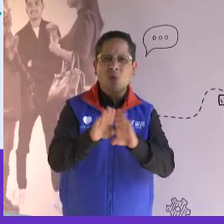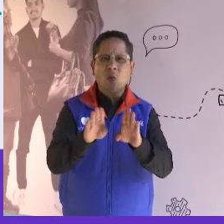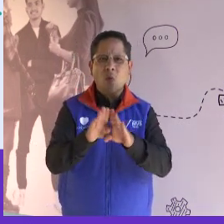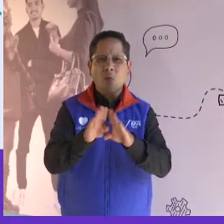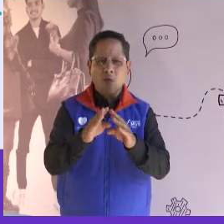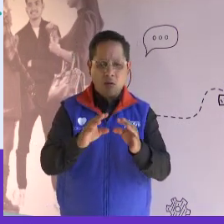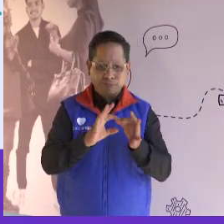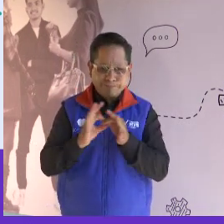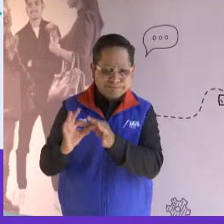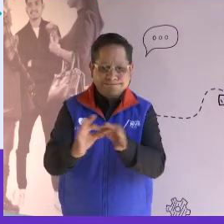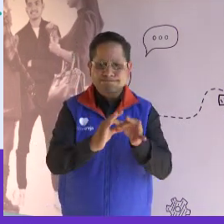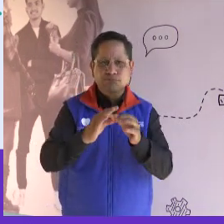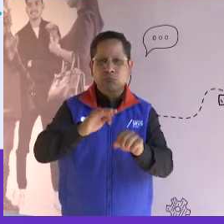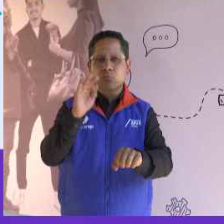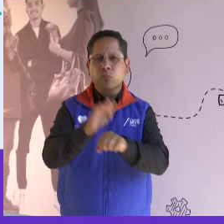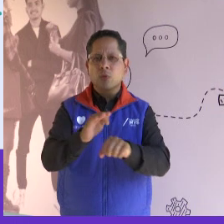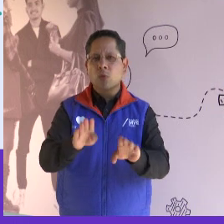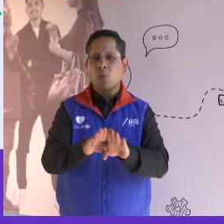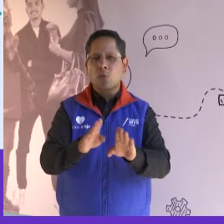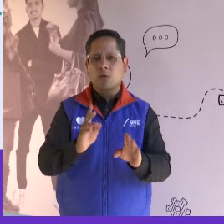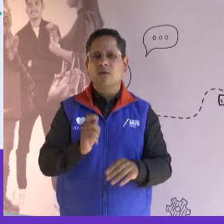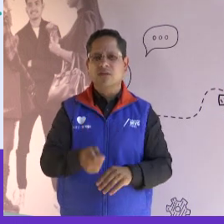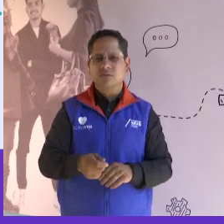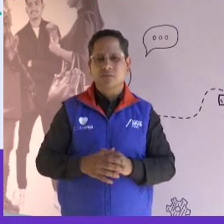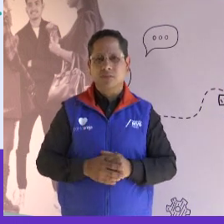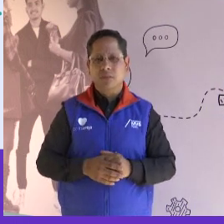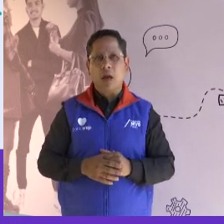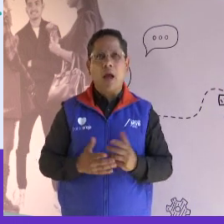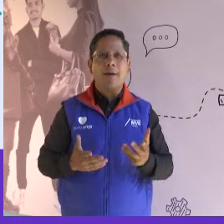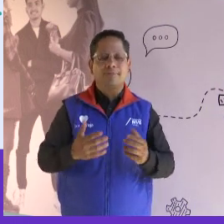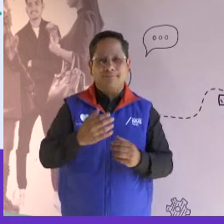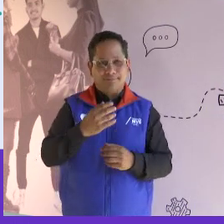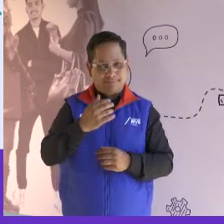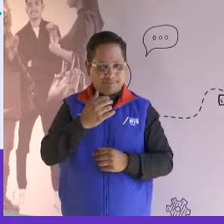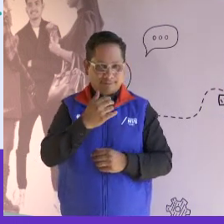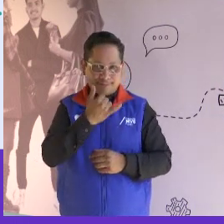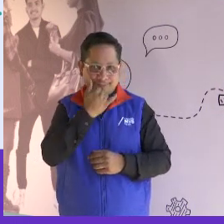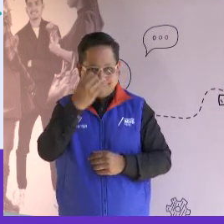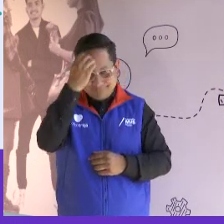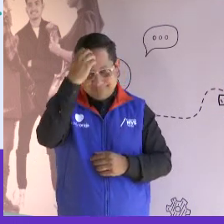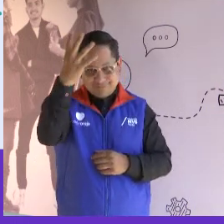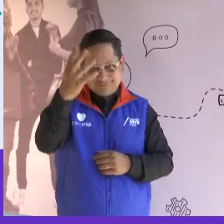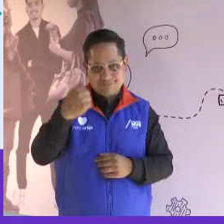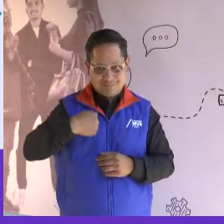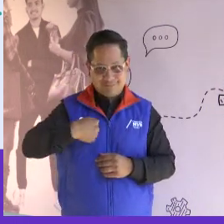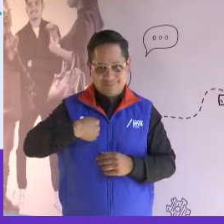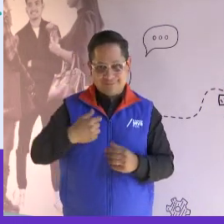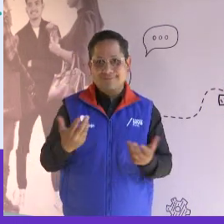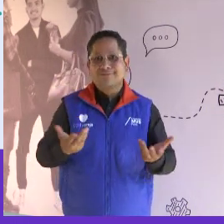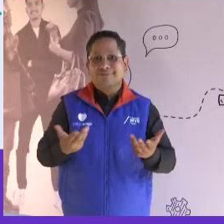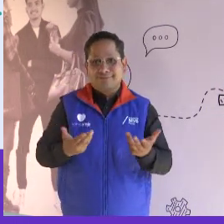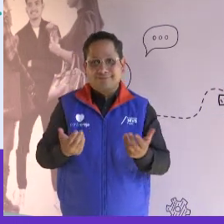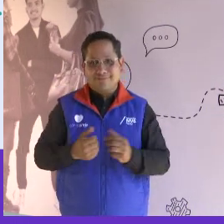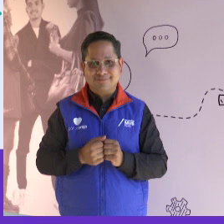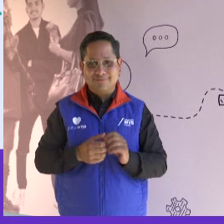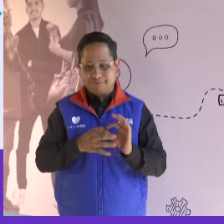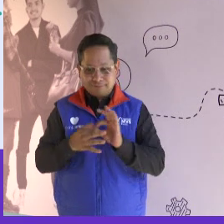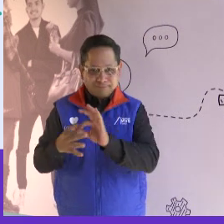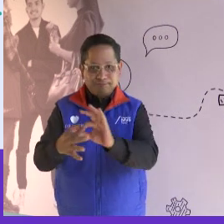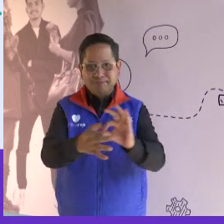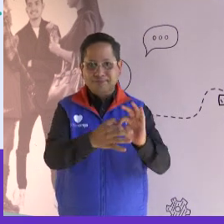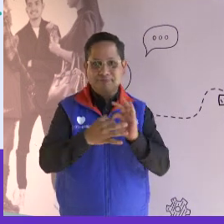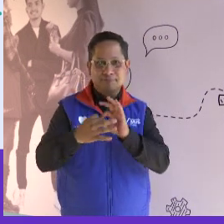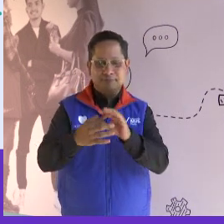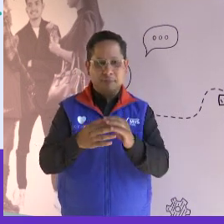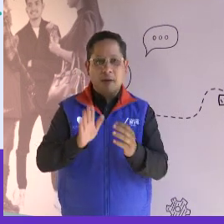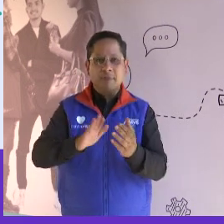trabajo en red? Bueno, se me olvidó mencionar qué hacemos en la Red por la Rendición de Cuentas y qué es la Red por la Rendición de